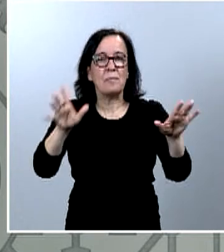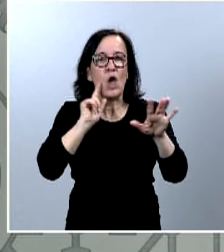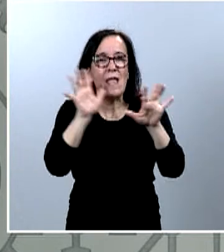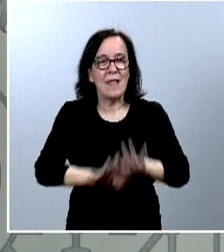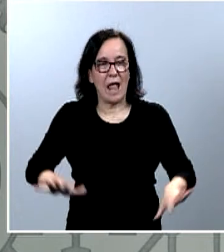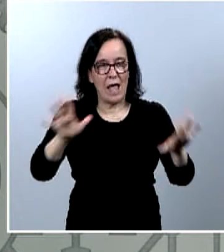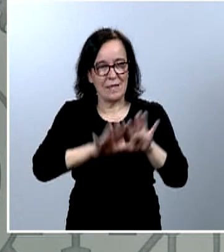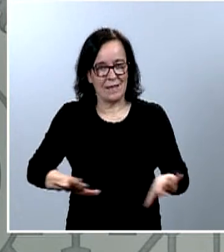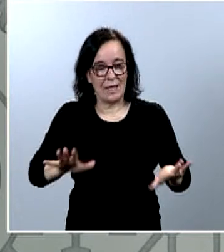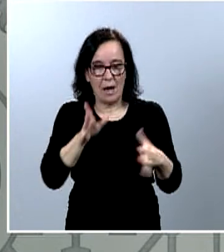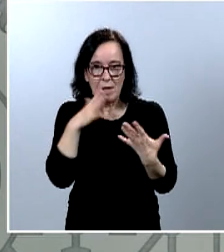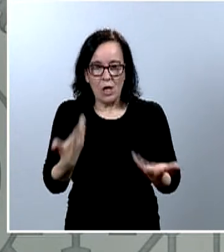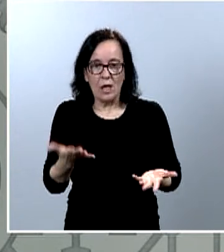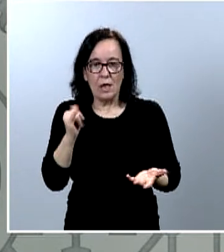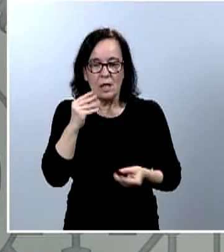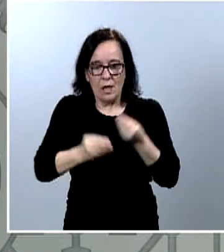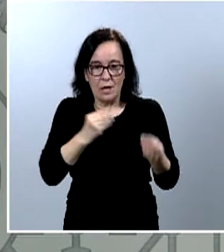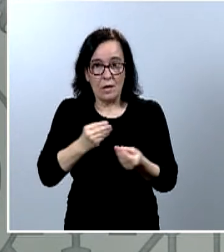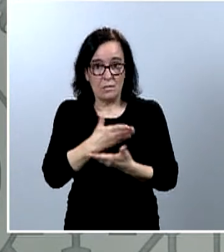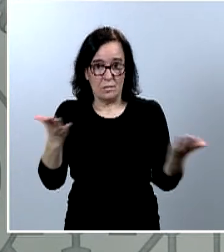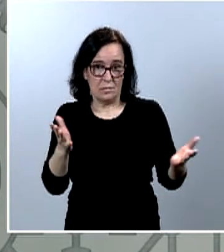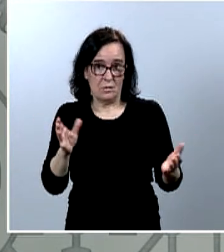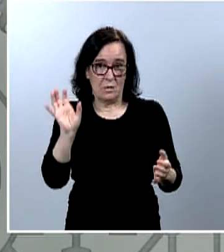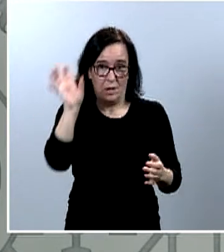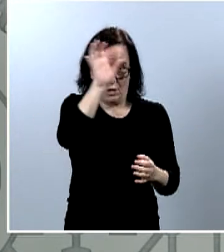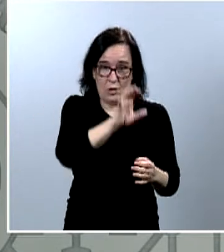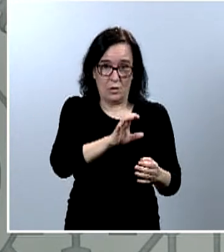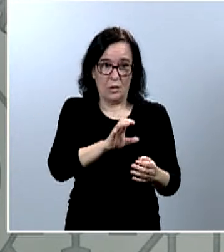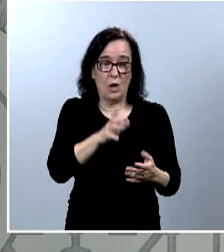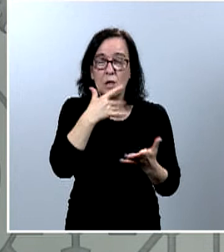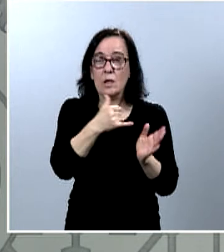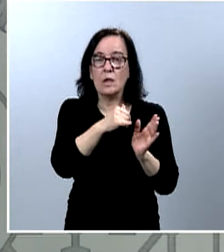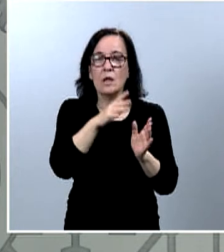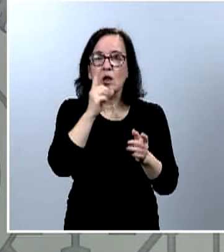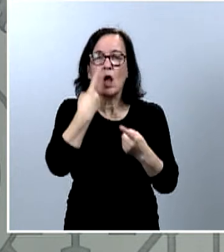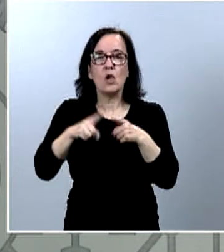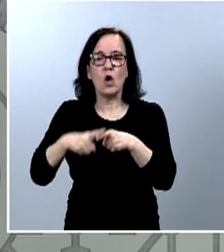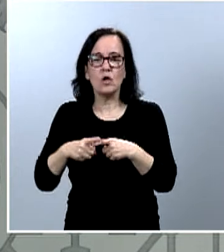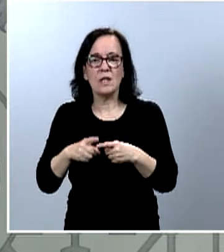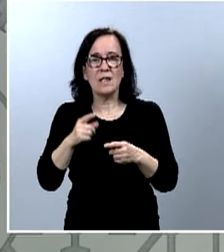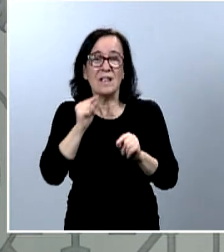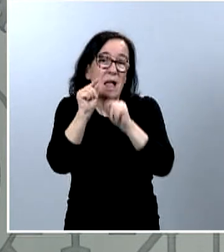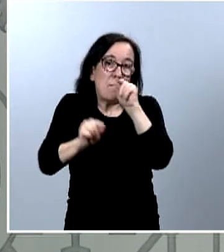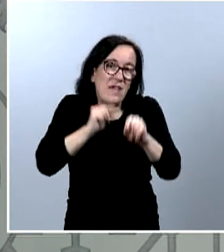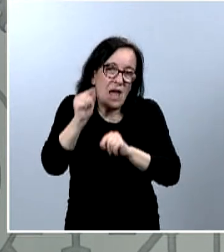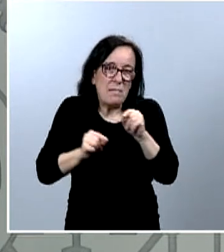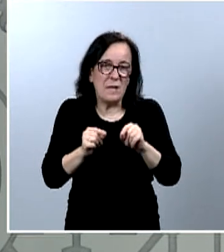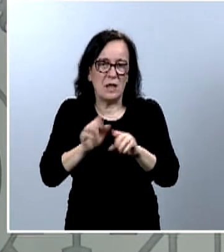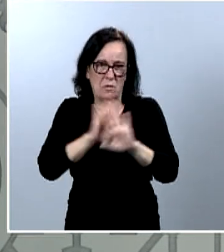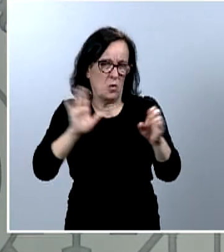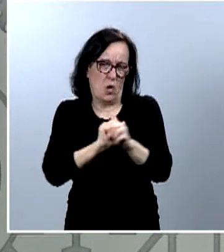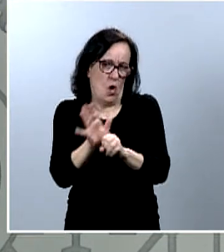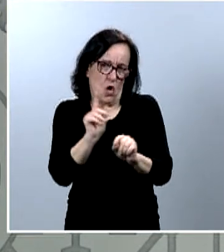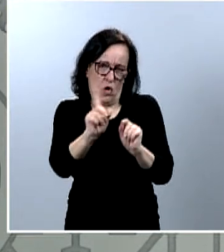llega igual que a los demás lugares. Es una de las cosas que en otro tipo de epidemias, nada que ver con el COVID, pero otro tipo de